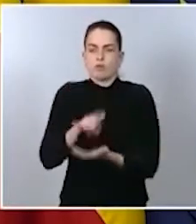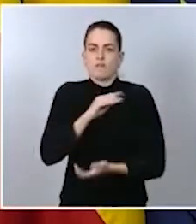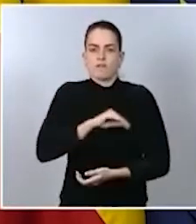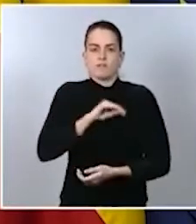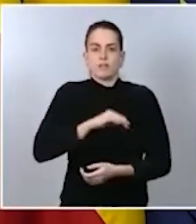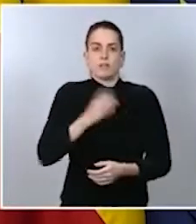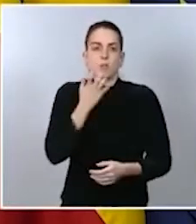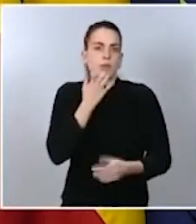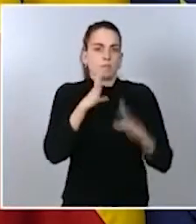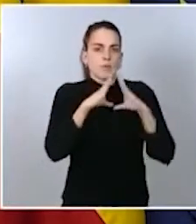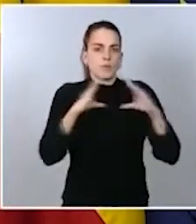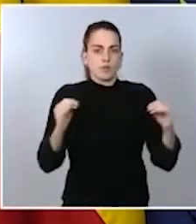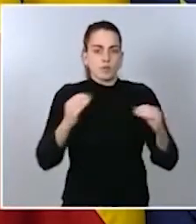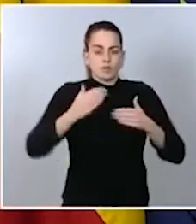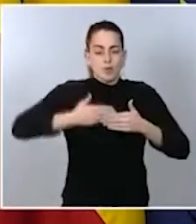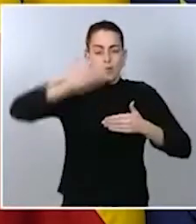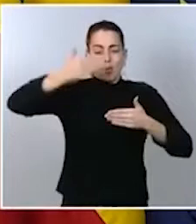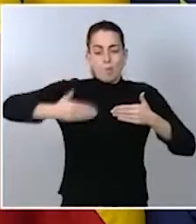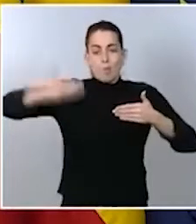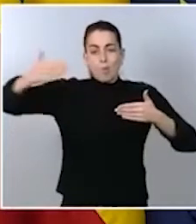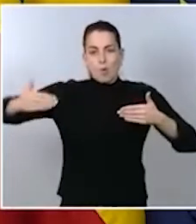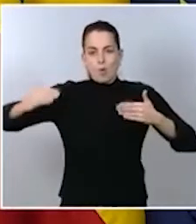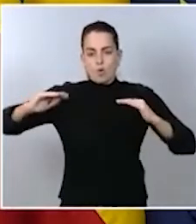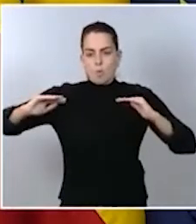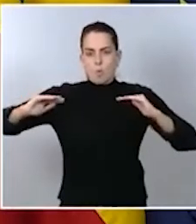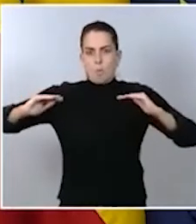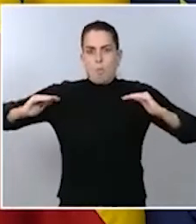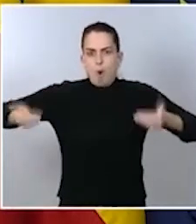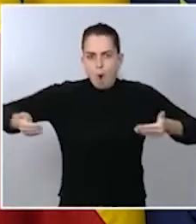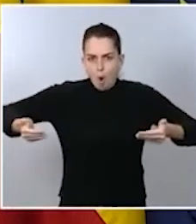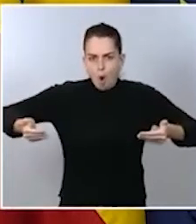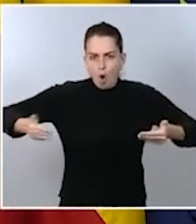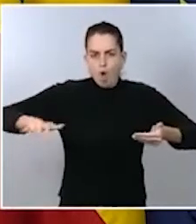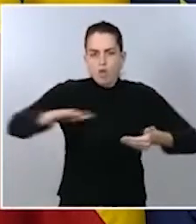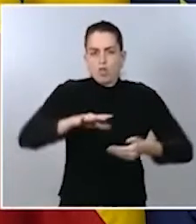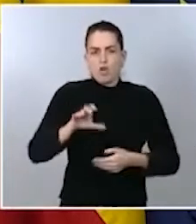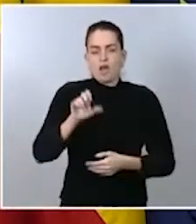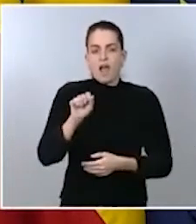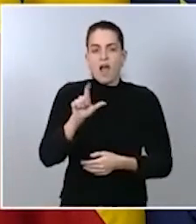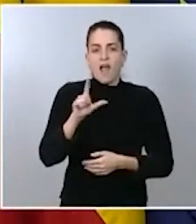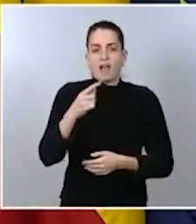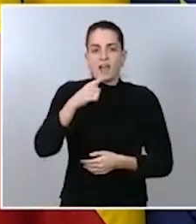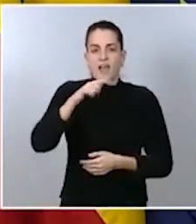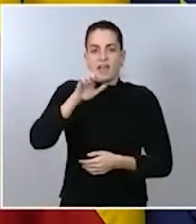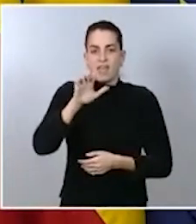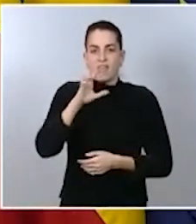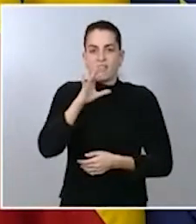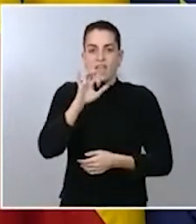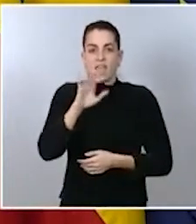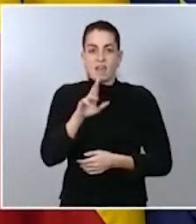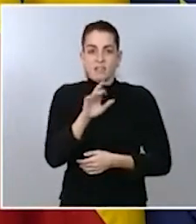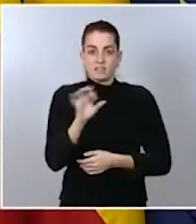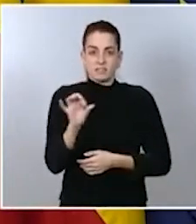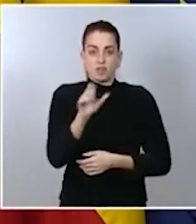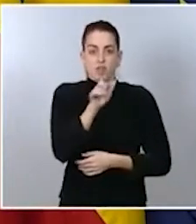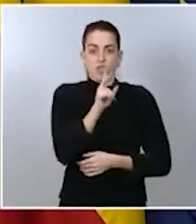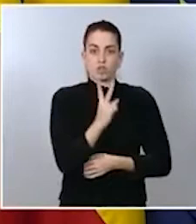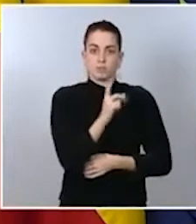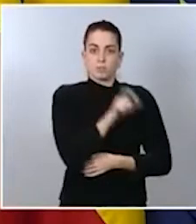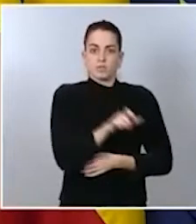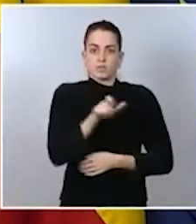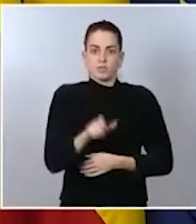de un muro en la localidad en el municipio de algeciras provocó heridas en dos personas una de ellas menor de